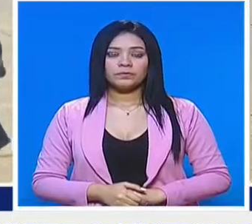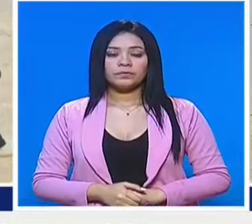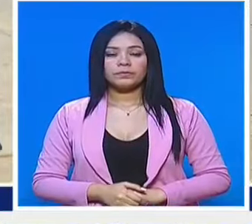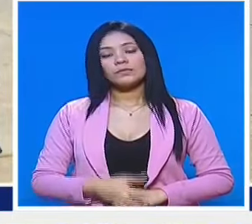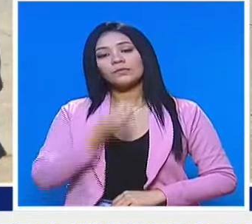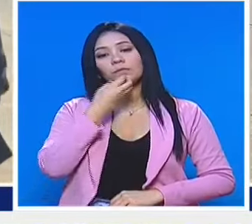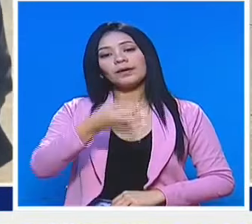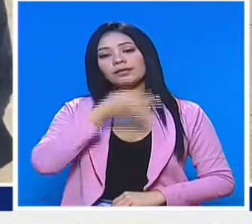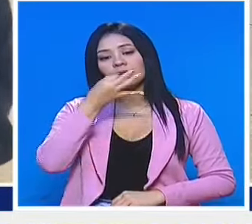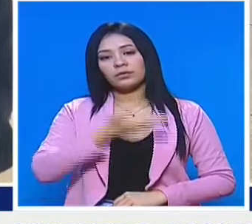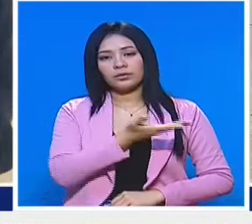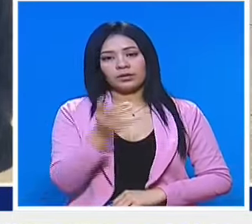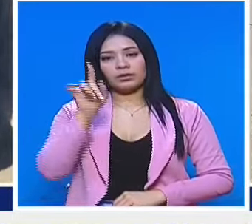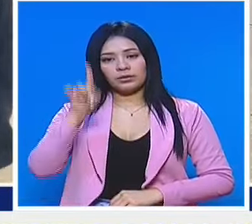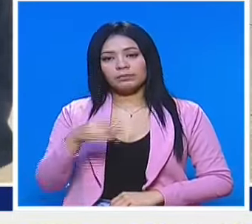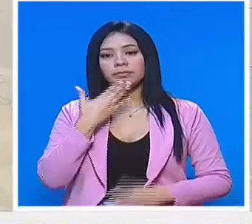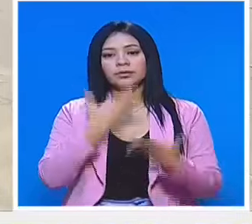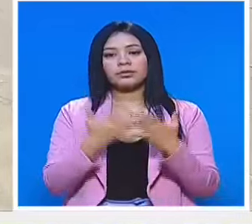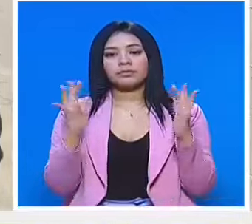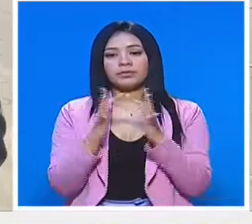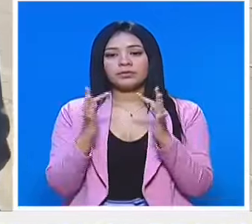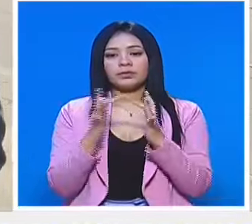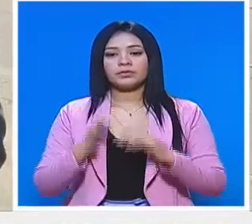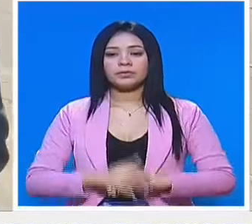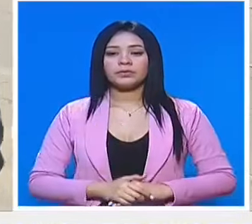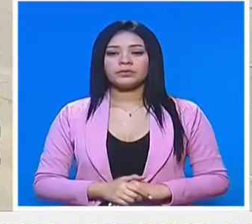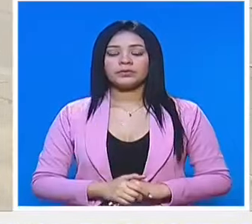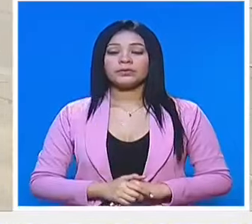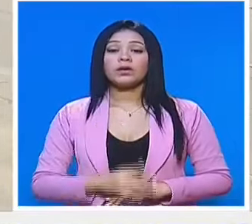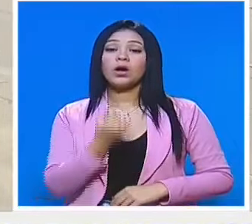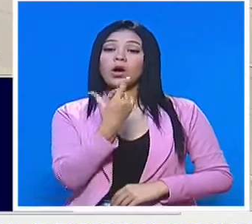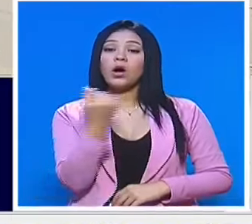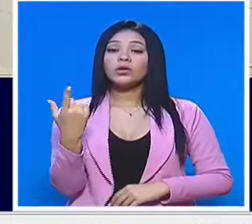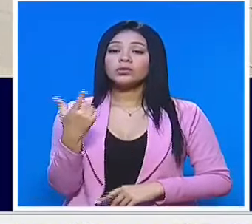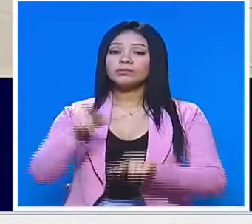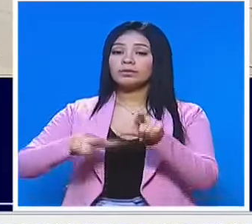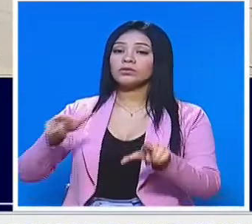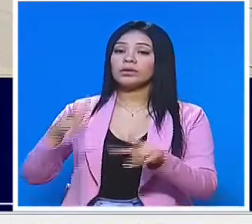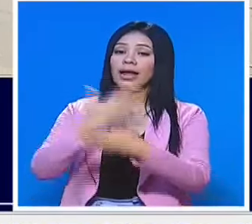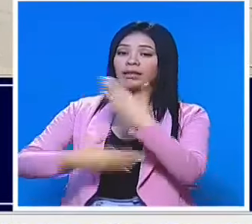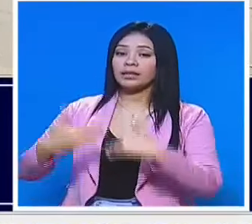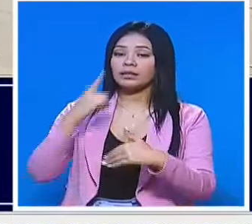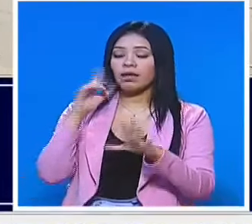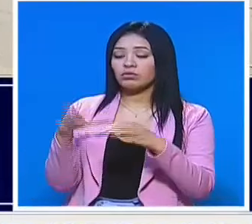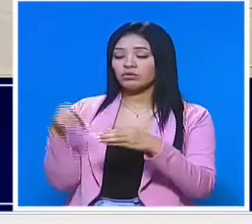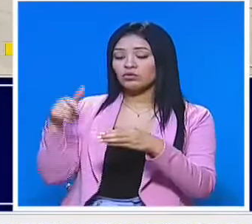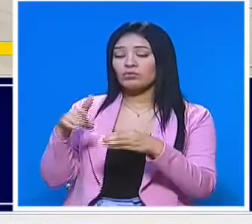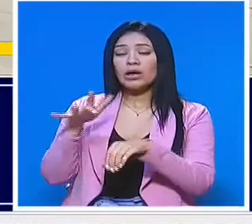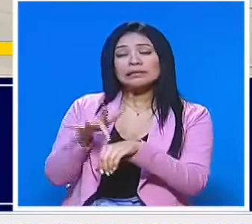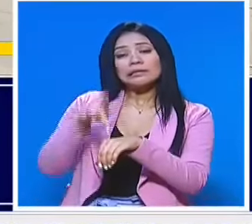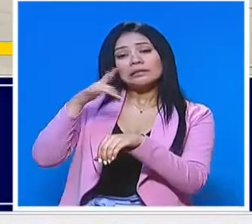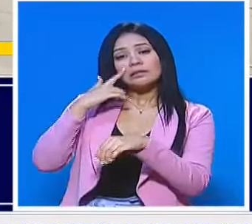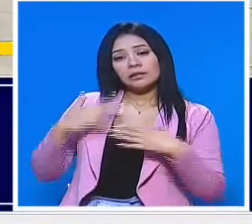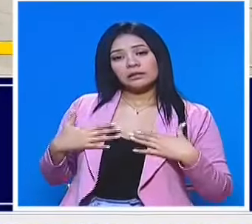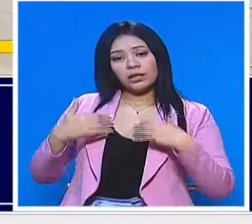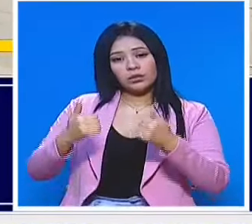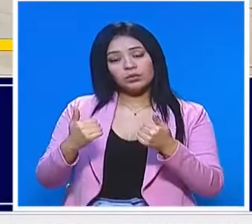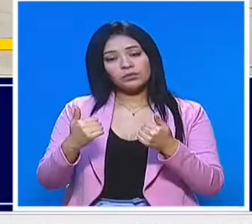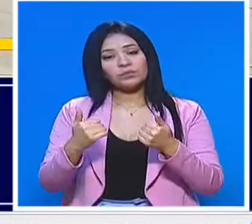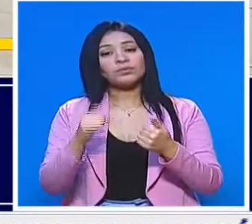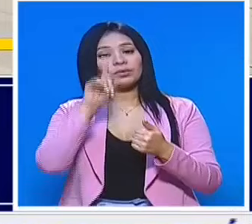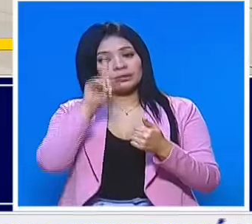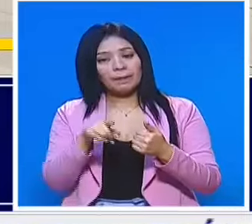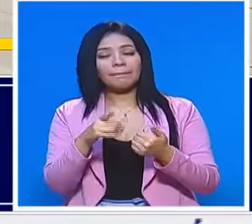Y buenas tardes para ustedes también, gracias por el contacto. De los 11 heridos, 4 están en estado de gravedad o tienen